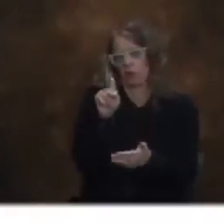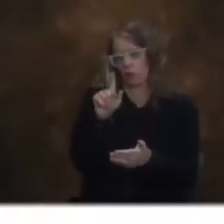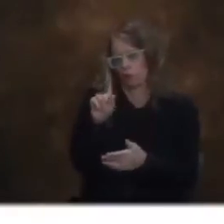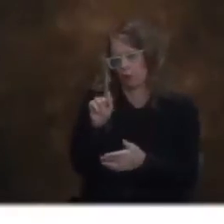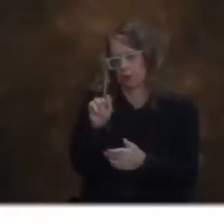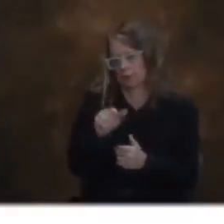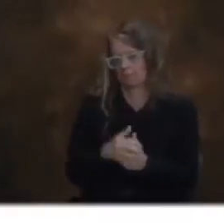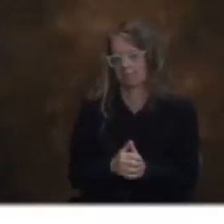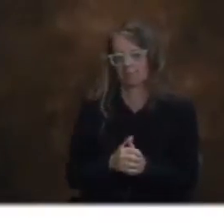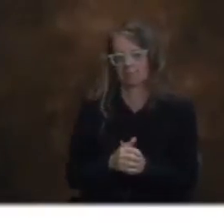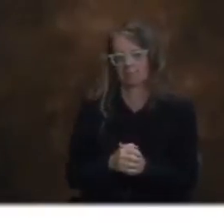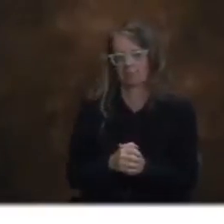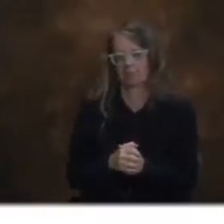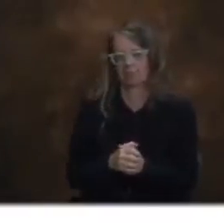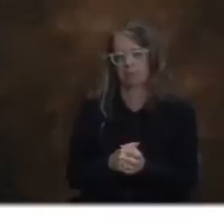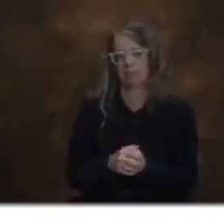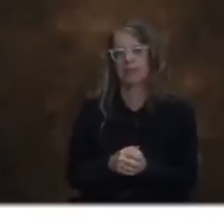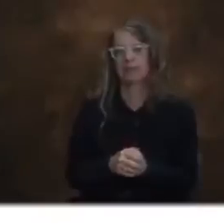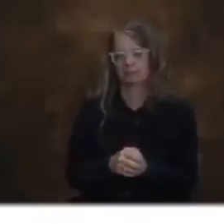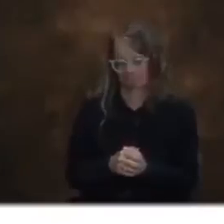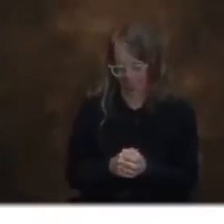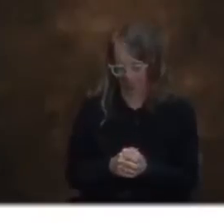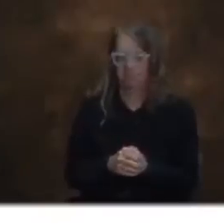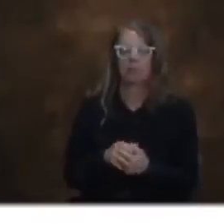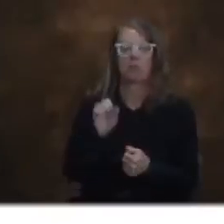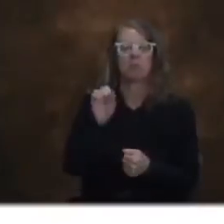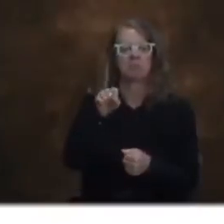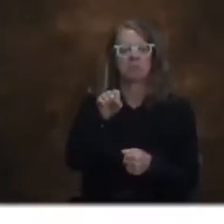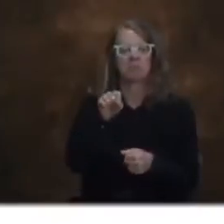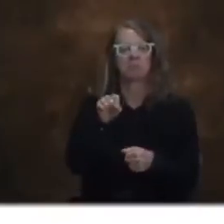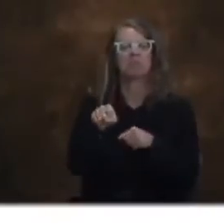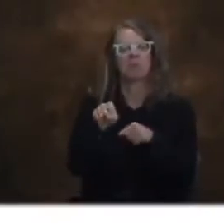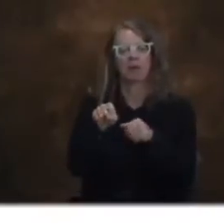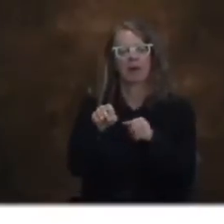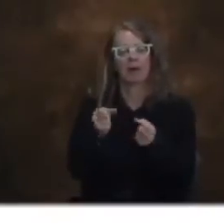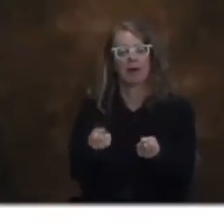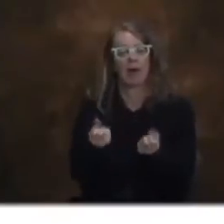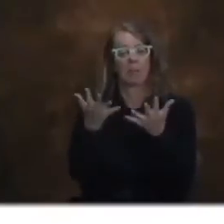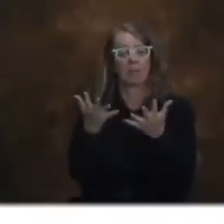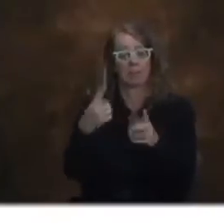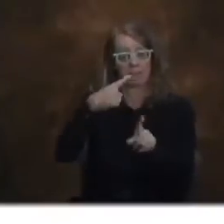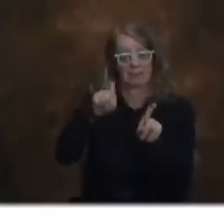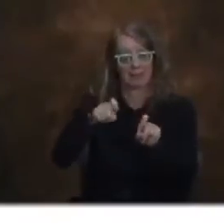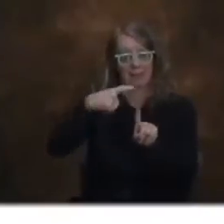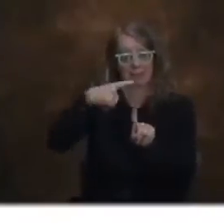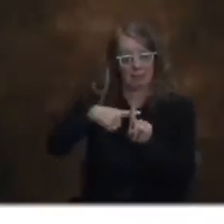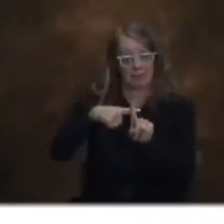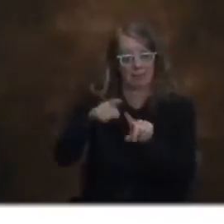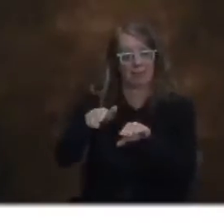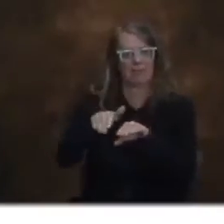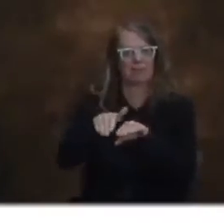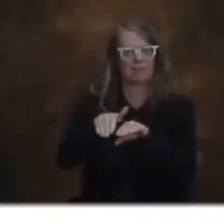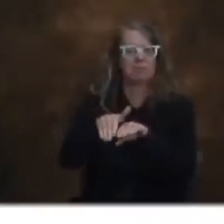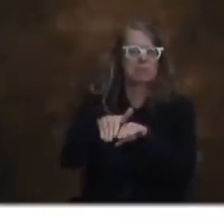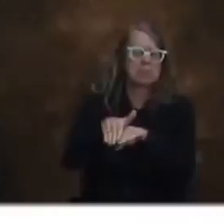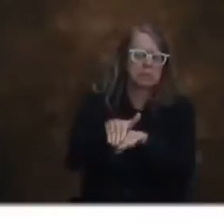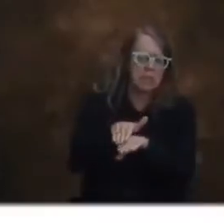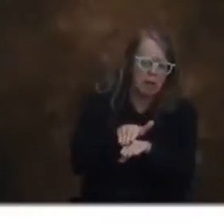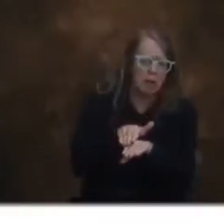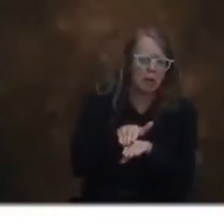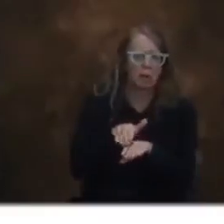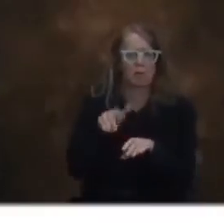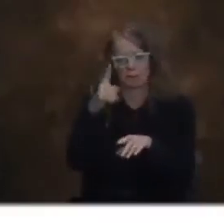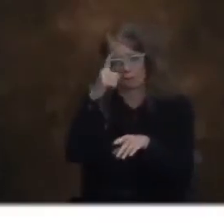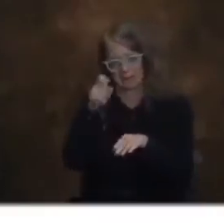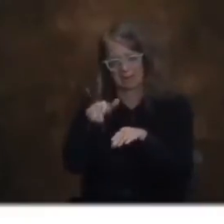120 en relación a la semana pasada así que estamos viendo una disminución es sobre el aumento de casos y